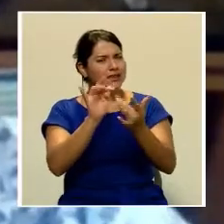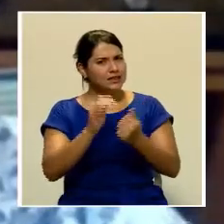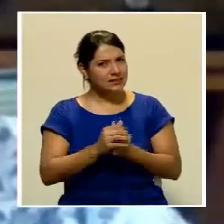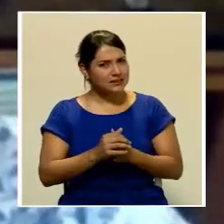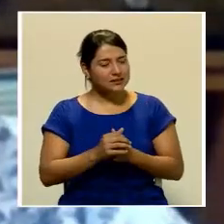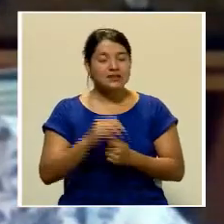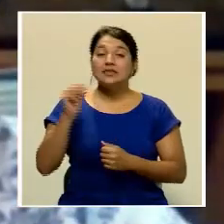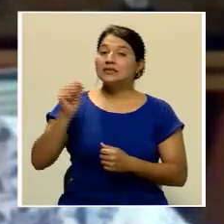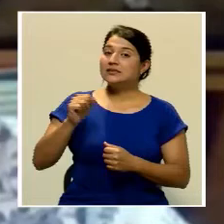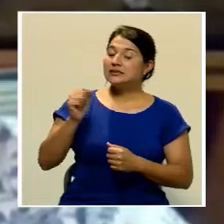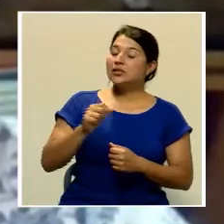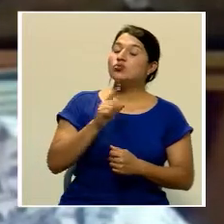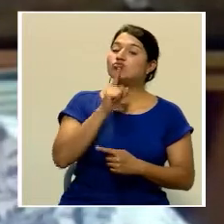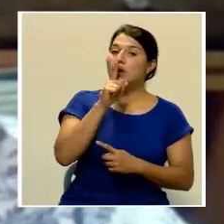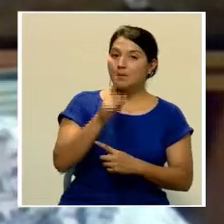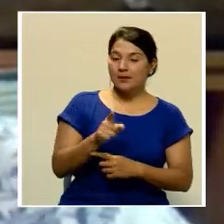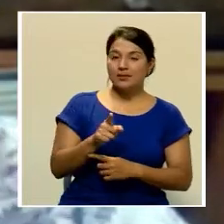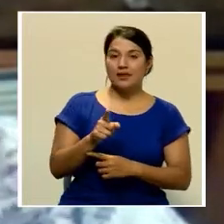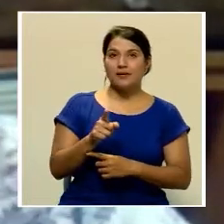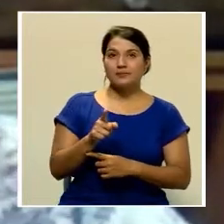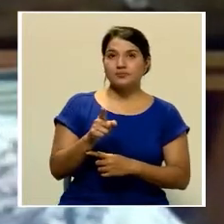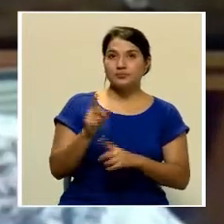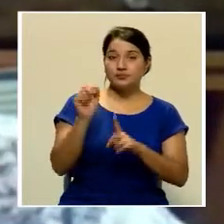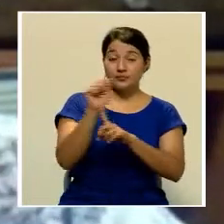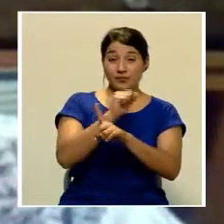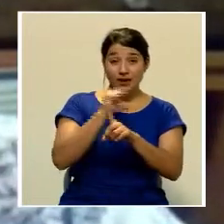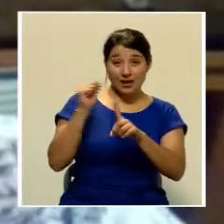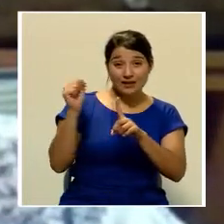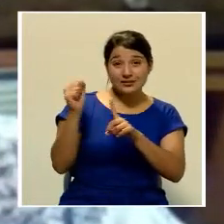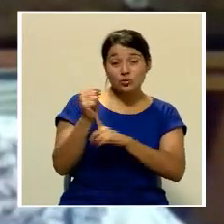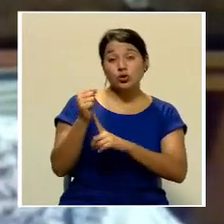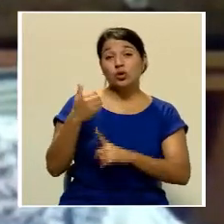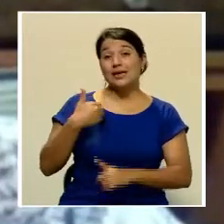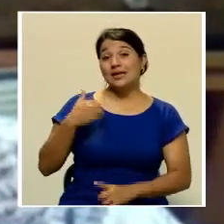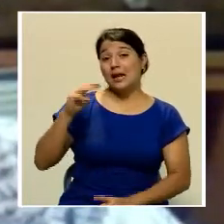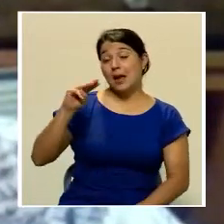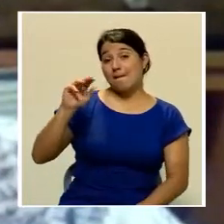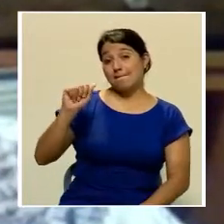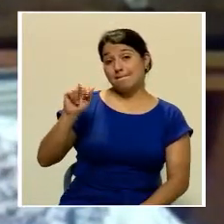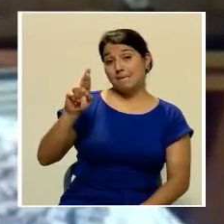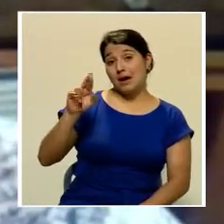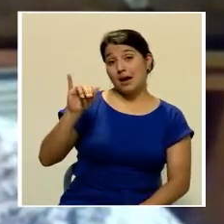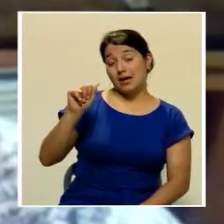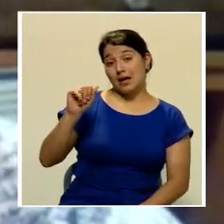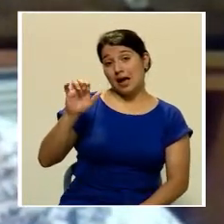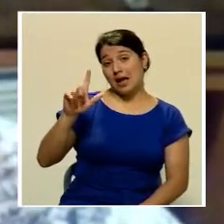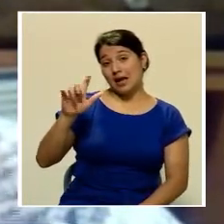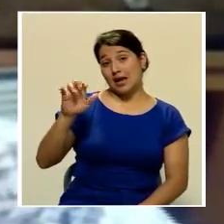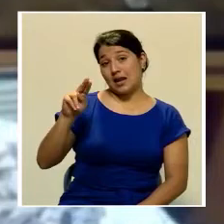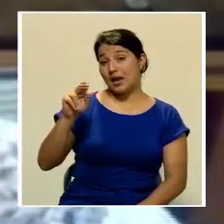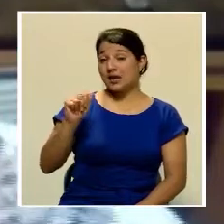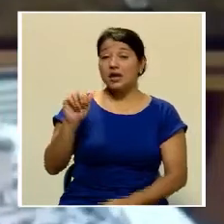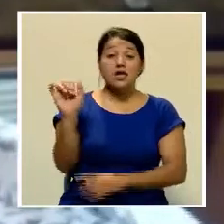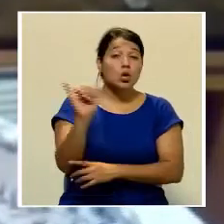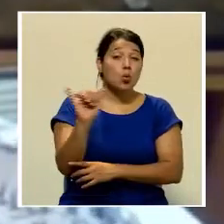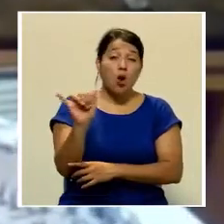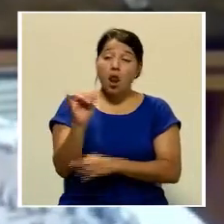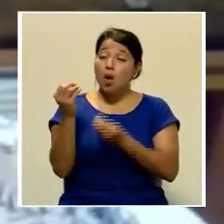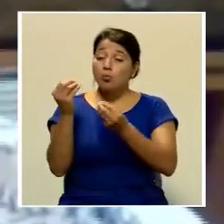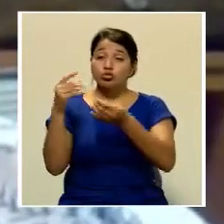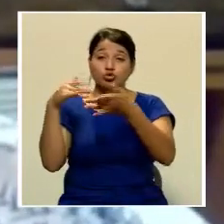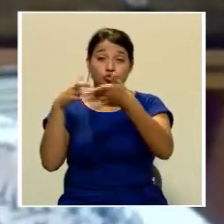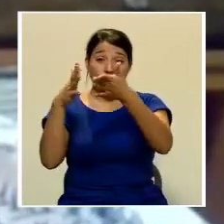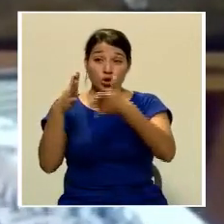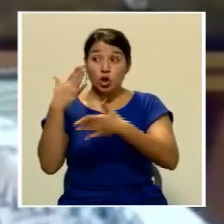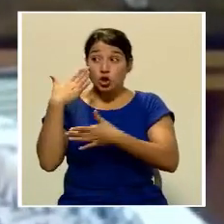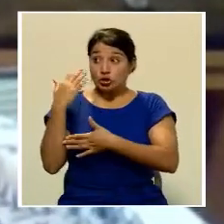Sí, en realidad la situación de doña María Elena es la situación de muchos estudiantes. Por ahí, bueno, no sé si vimos el